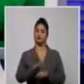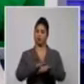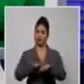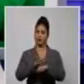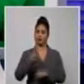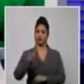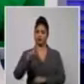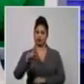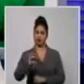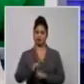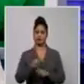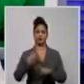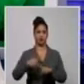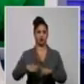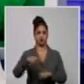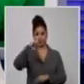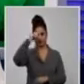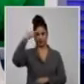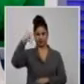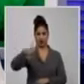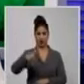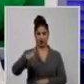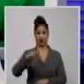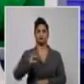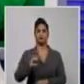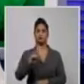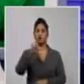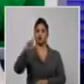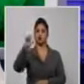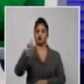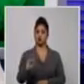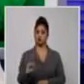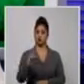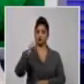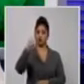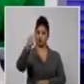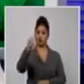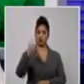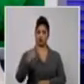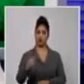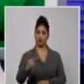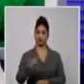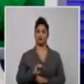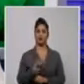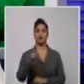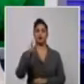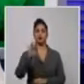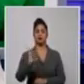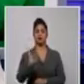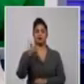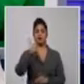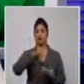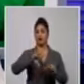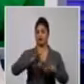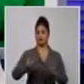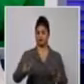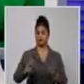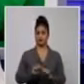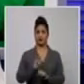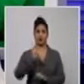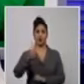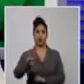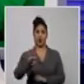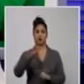Sur, 1 de cada uno, 17 de la provincia de Artemisa, 4 de San